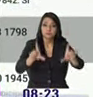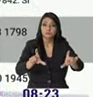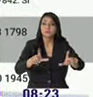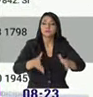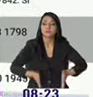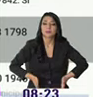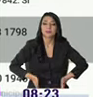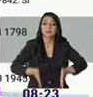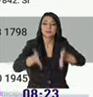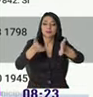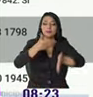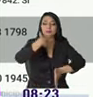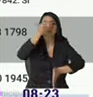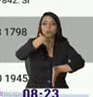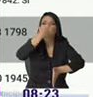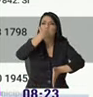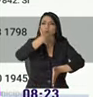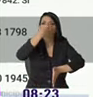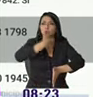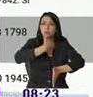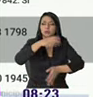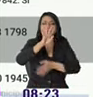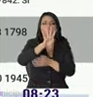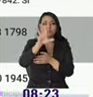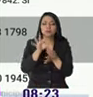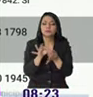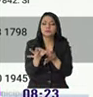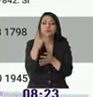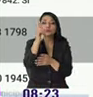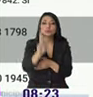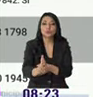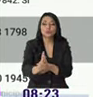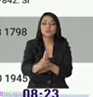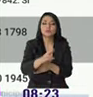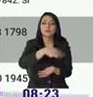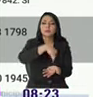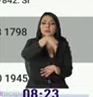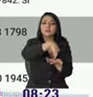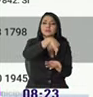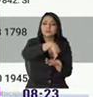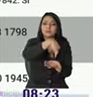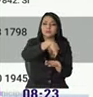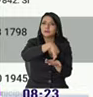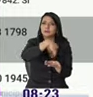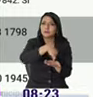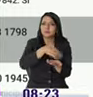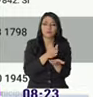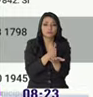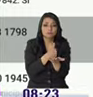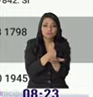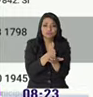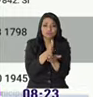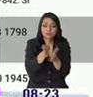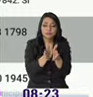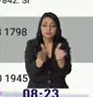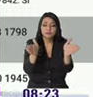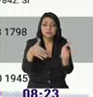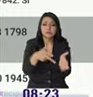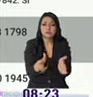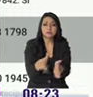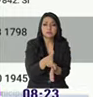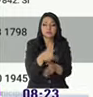alterna Ambato. Queda 45 minutos al sur de Machachi, sector Libertad de Paso Calle. Como podrán observar, así se encuentra la vía. No hay autoridad